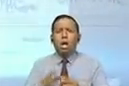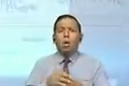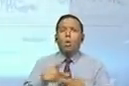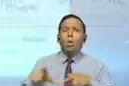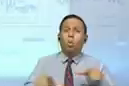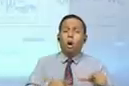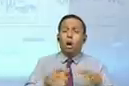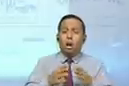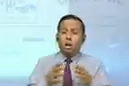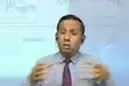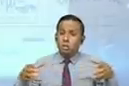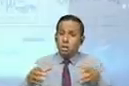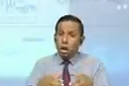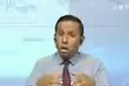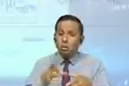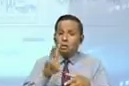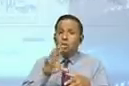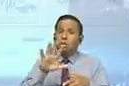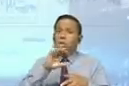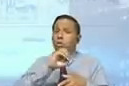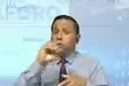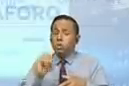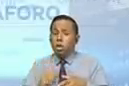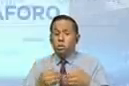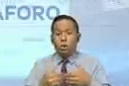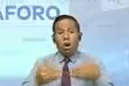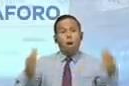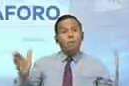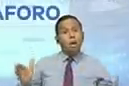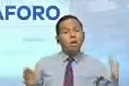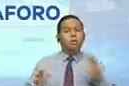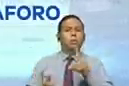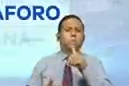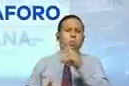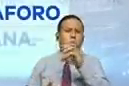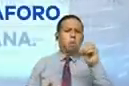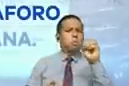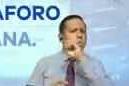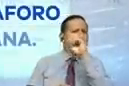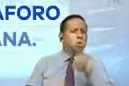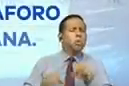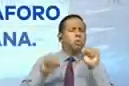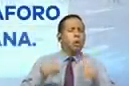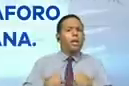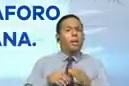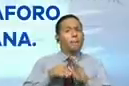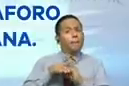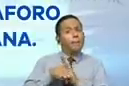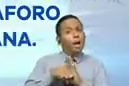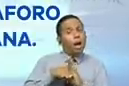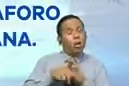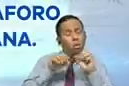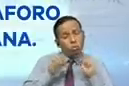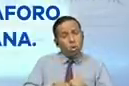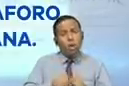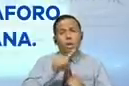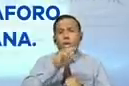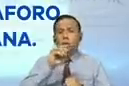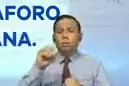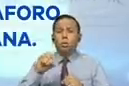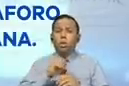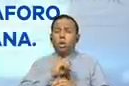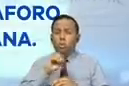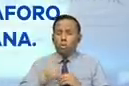al 75% y abiertos al 100%. Las entidades bancarias se mantienen al 100% de aforo por motivo de